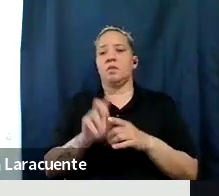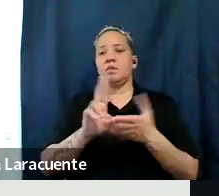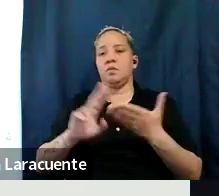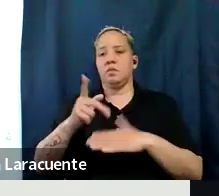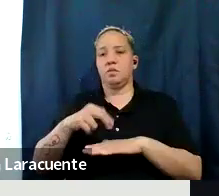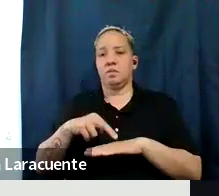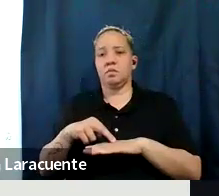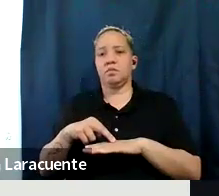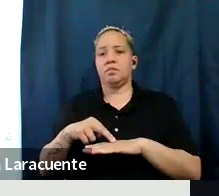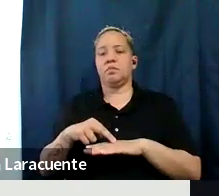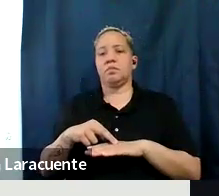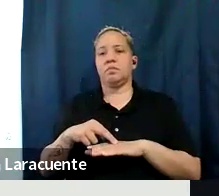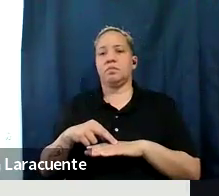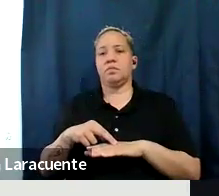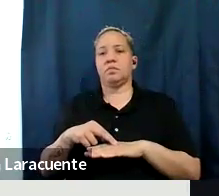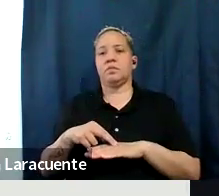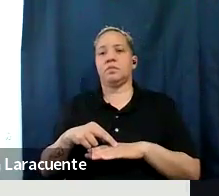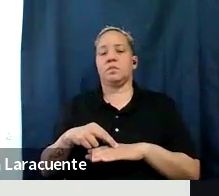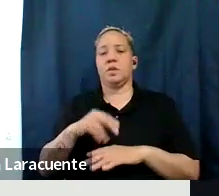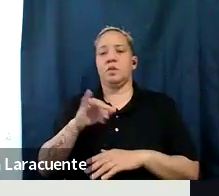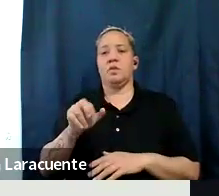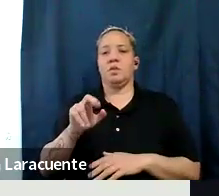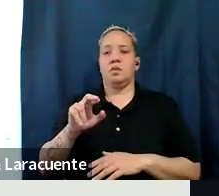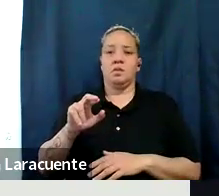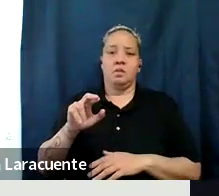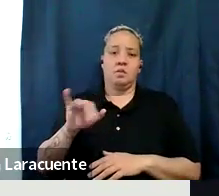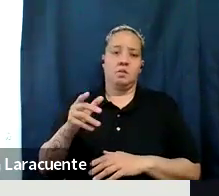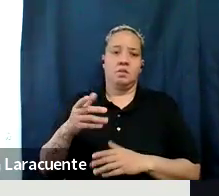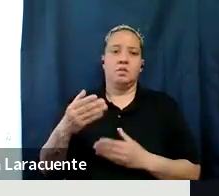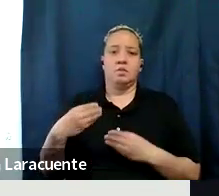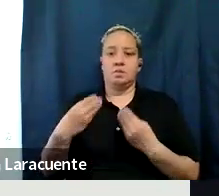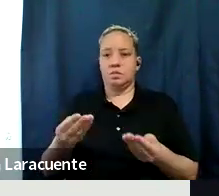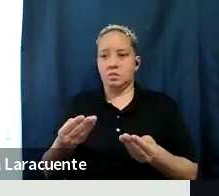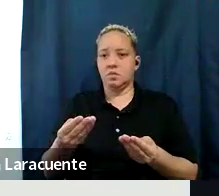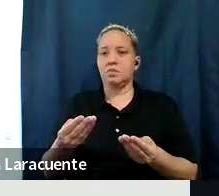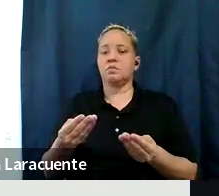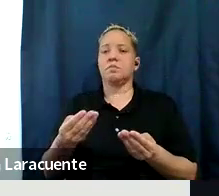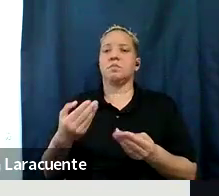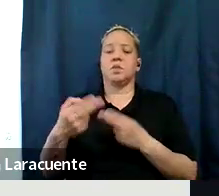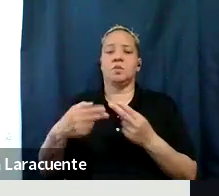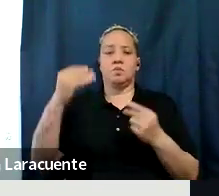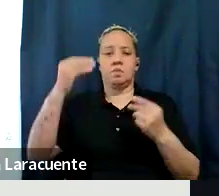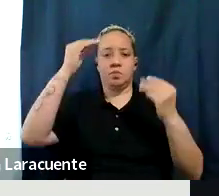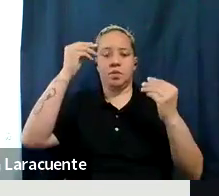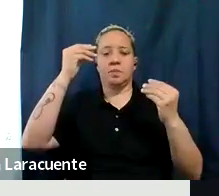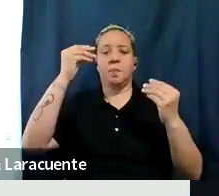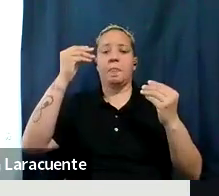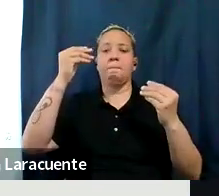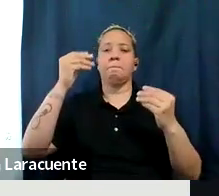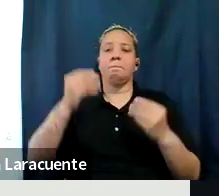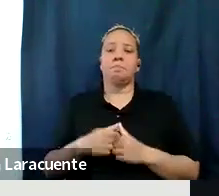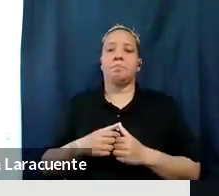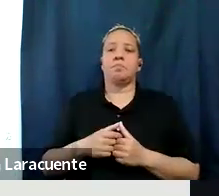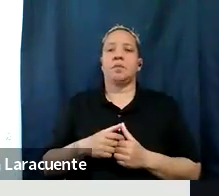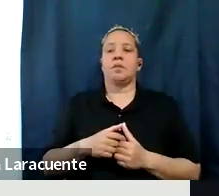Puerto Rico, a la que Juan Ramón Jiménez legó sus bienes y que él se preocupó de que en la sala Zenobia Juan